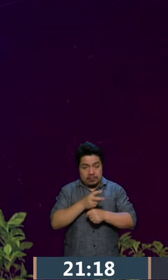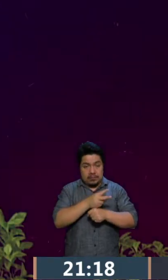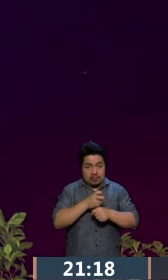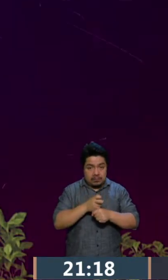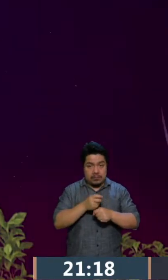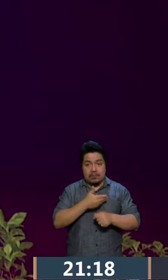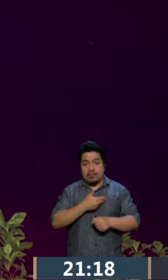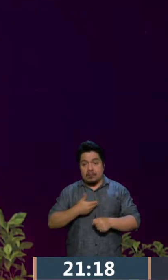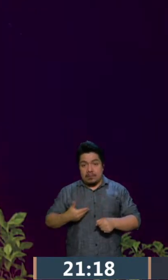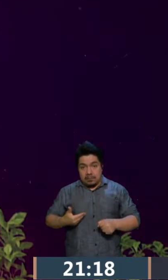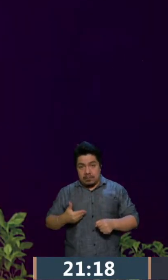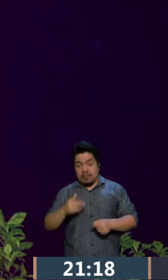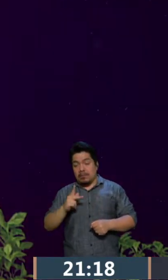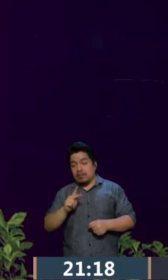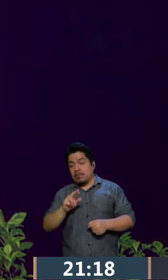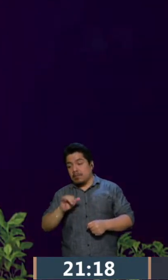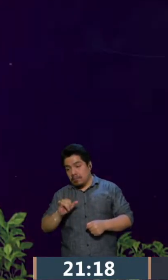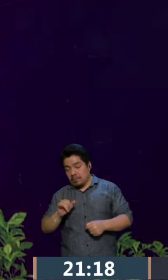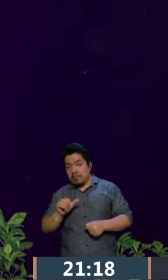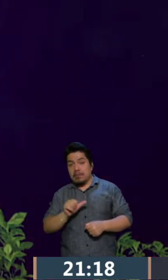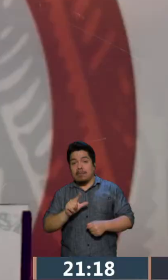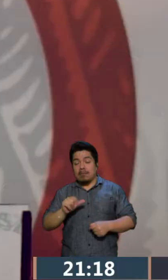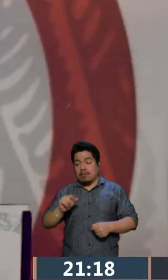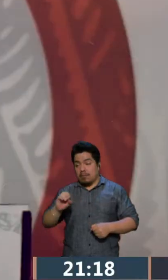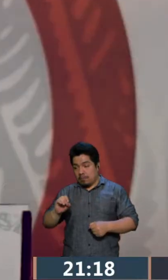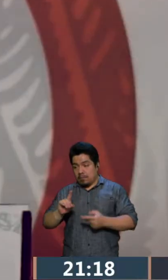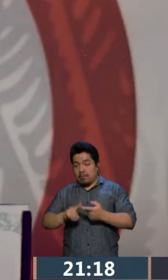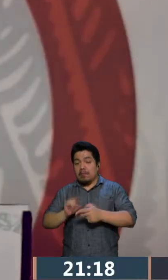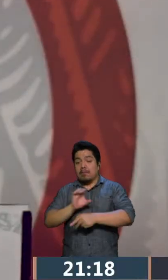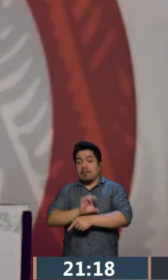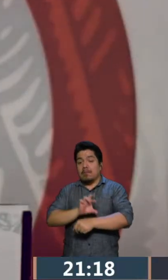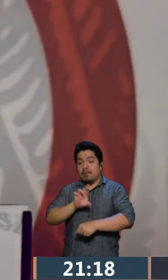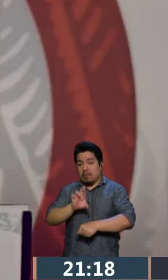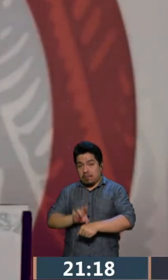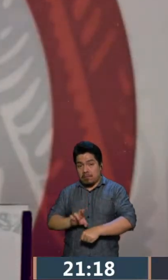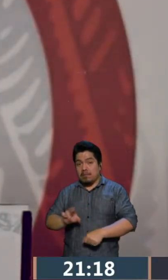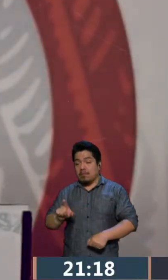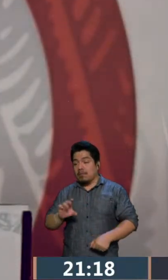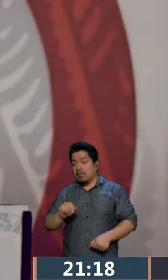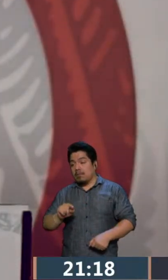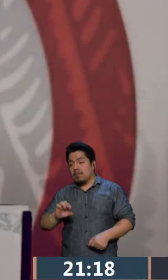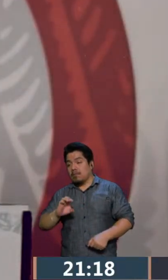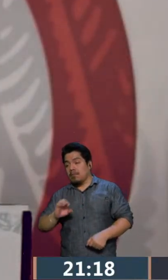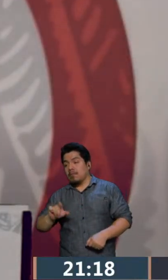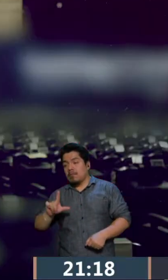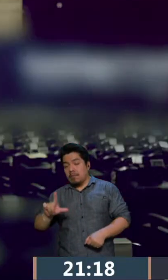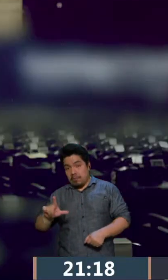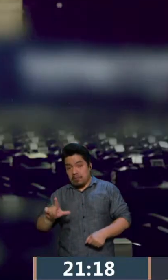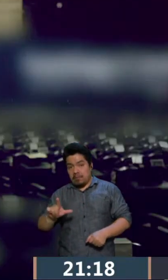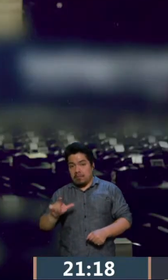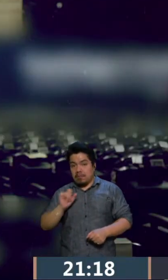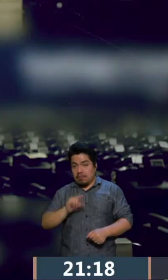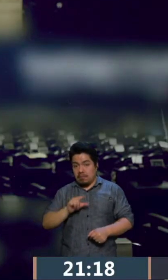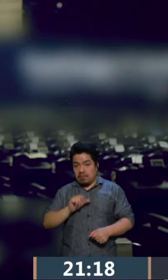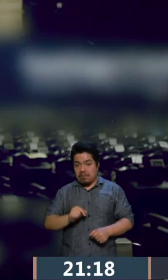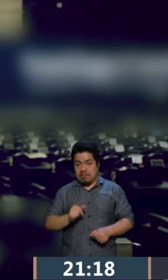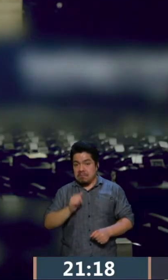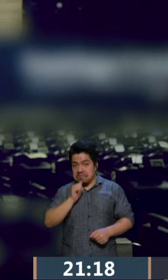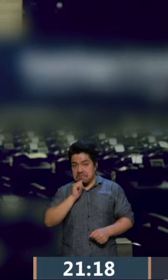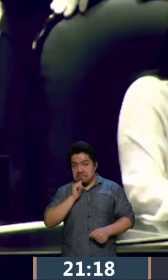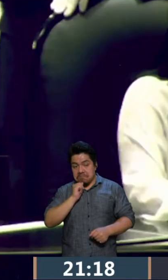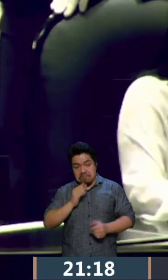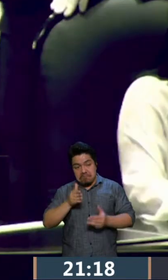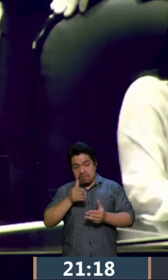al presidente nacional del PRI, Alito Moreno, y al coordinador de campaña de Xóchitl Gálvez, Santiago Krill, quien finalmente no